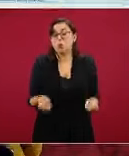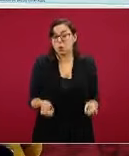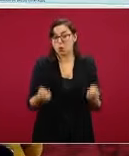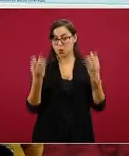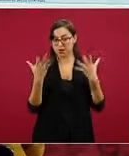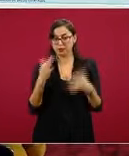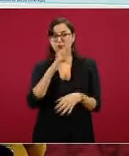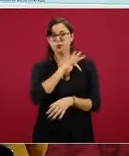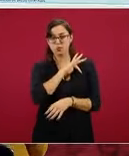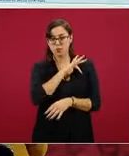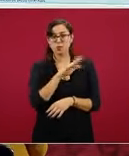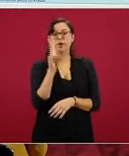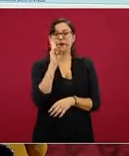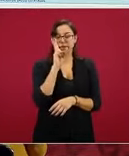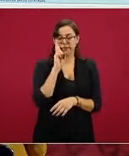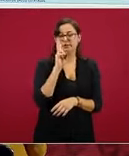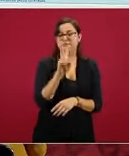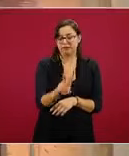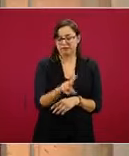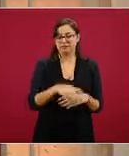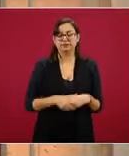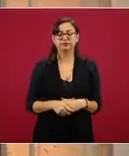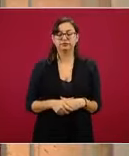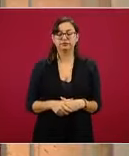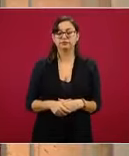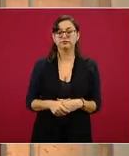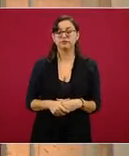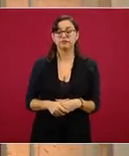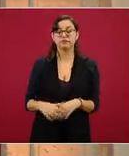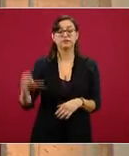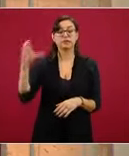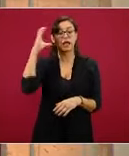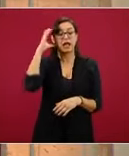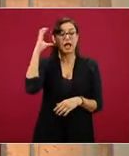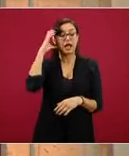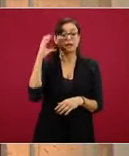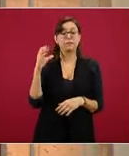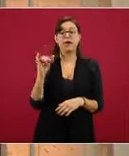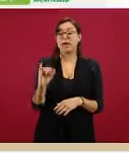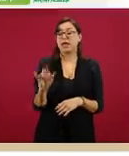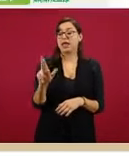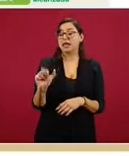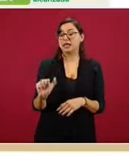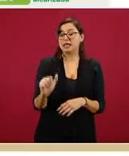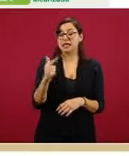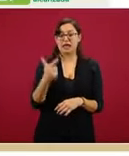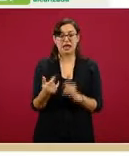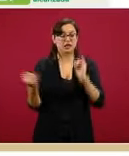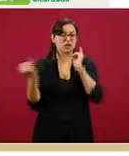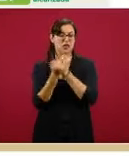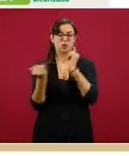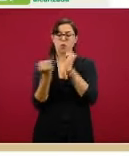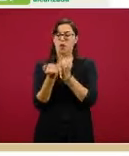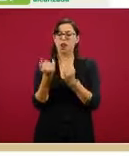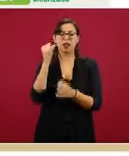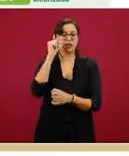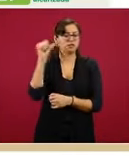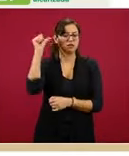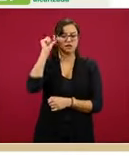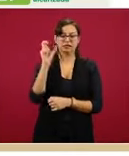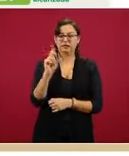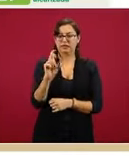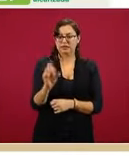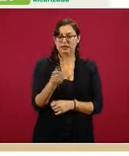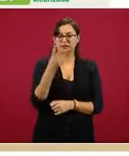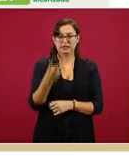y la disponibilidad hospitalaria. Para efectos de camas general es el mismo porcentaje de ayer, 33%.